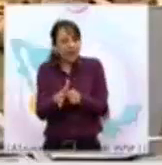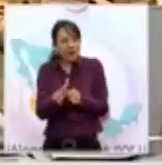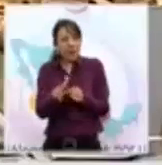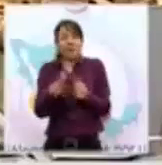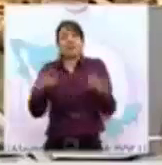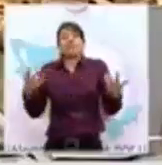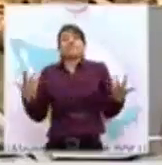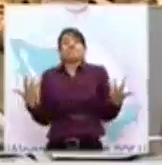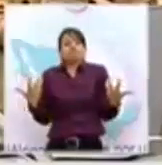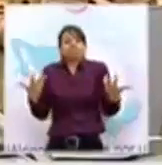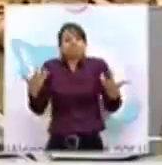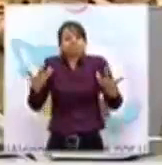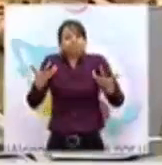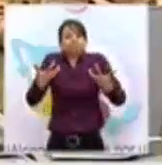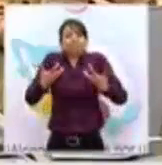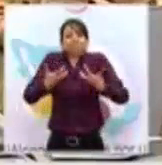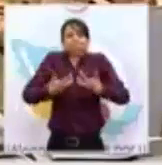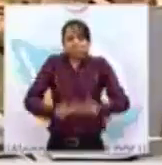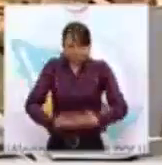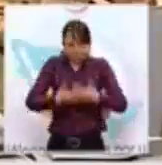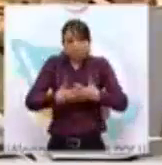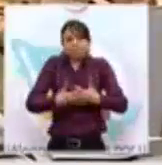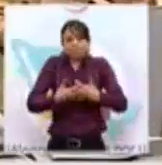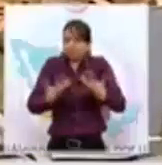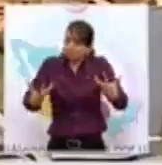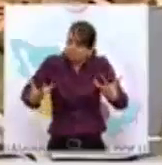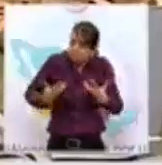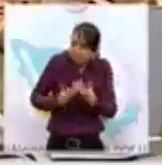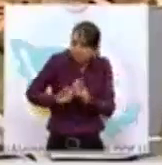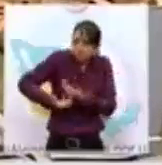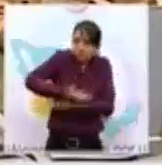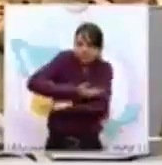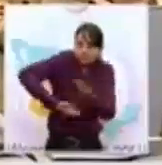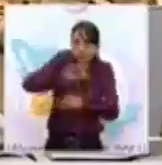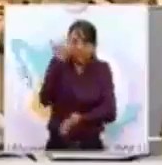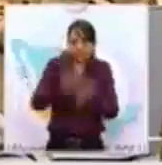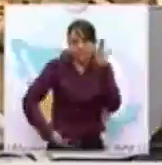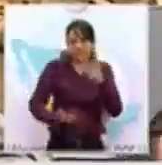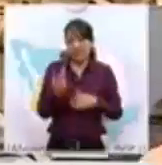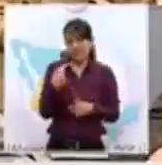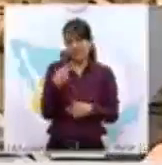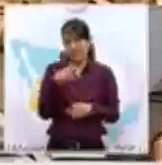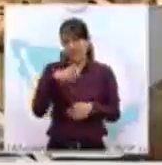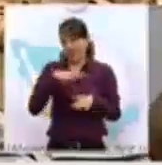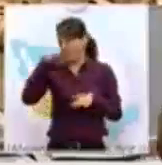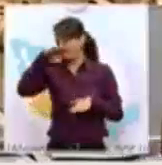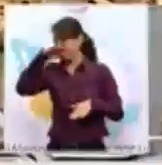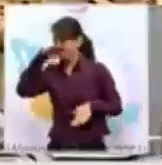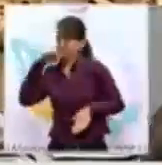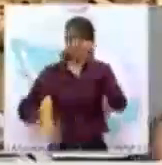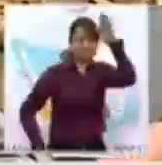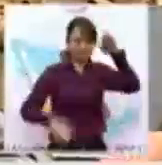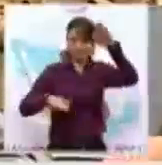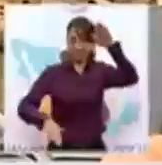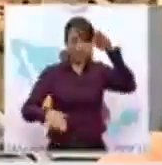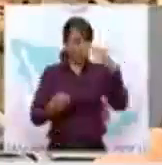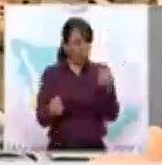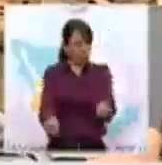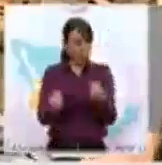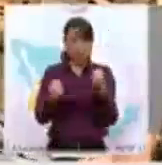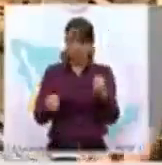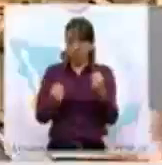las tremendas desigualdades económicas y sociales. Y ese sería el primer elemento que a mí me gustaría